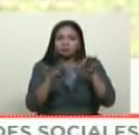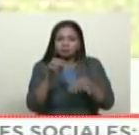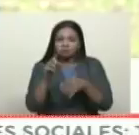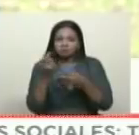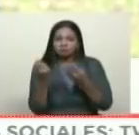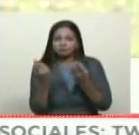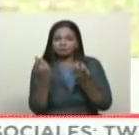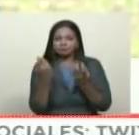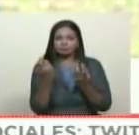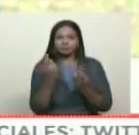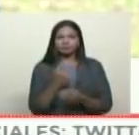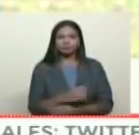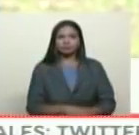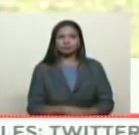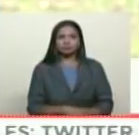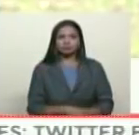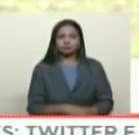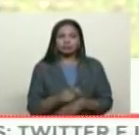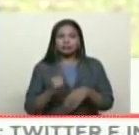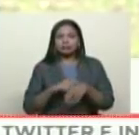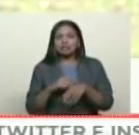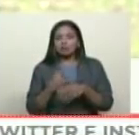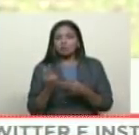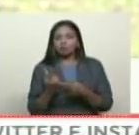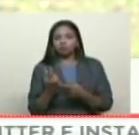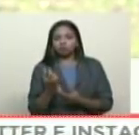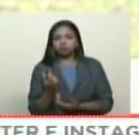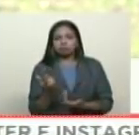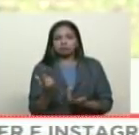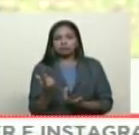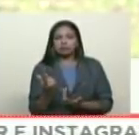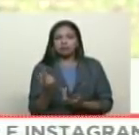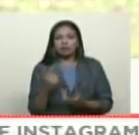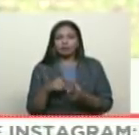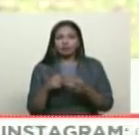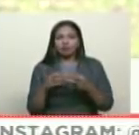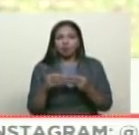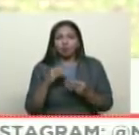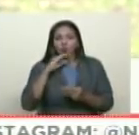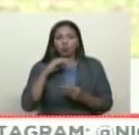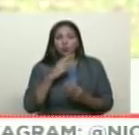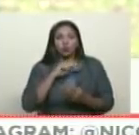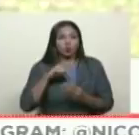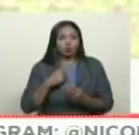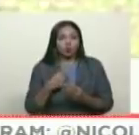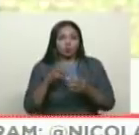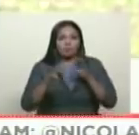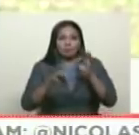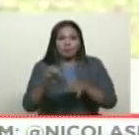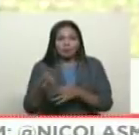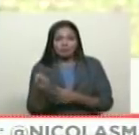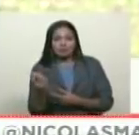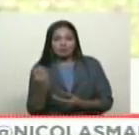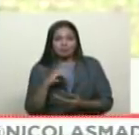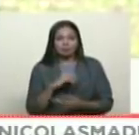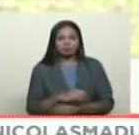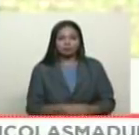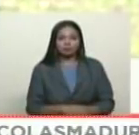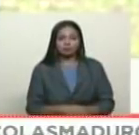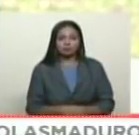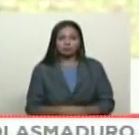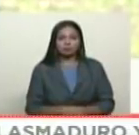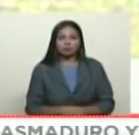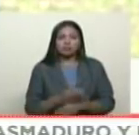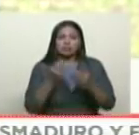A tiempo. Suficiente. Tenemos que hacernos autosuficientes en semillas. El financiamiento, el